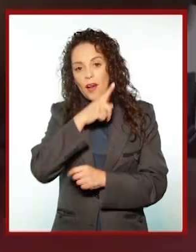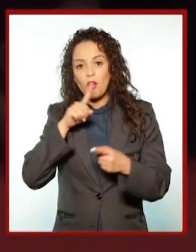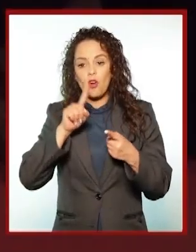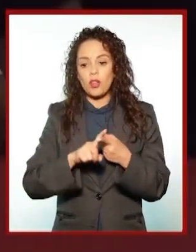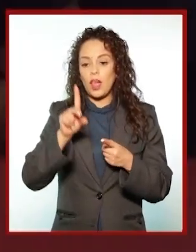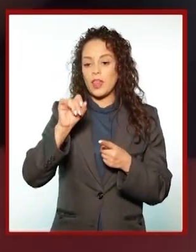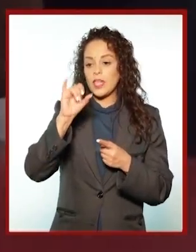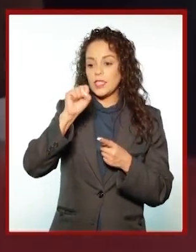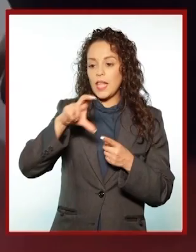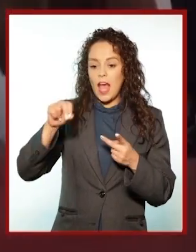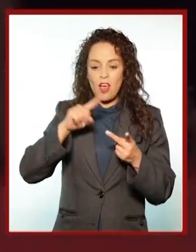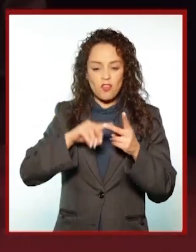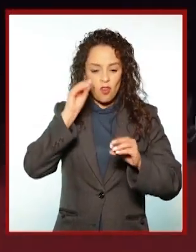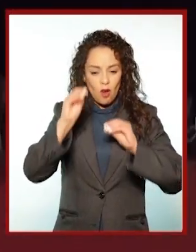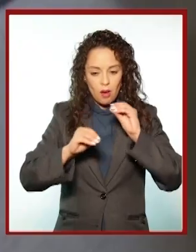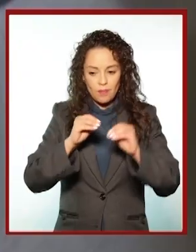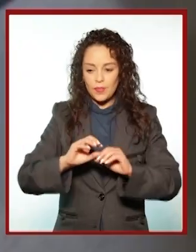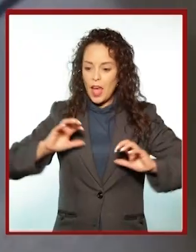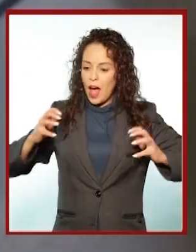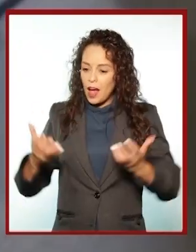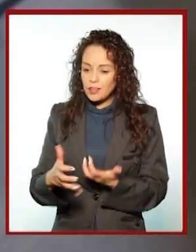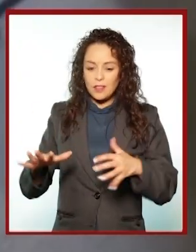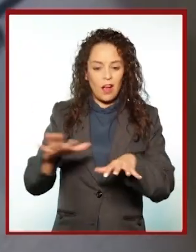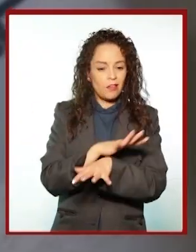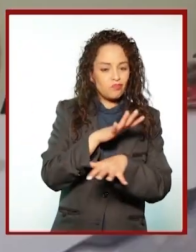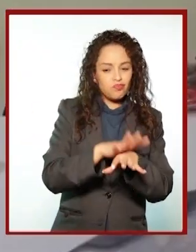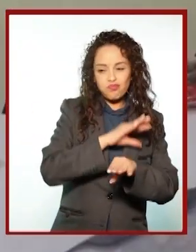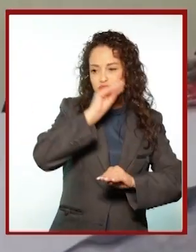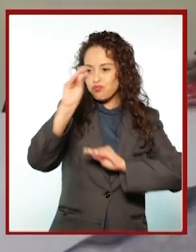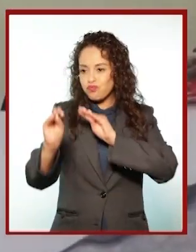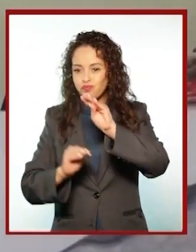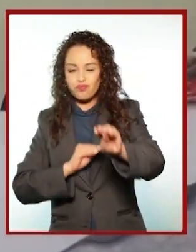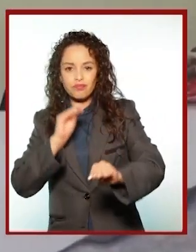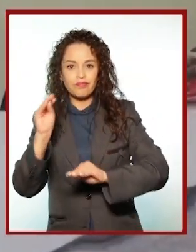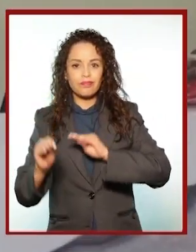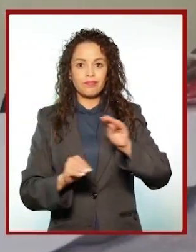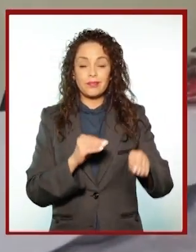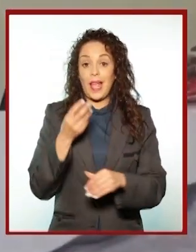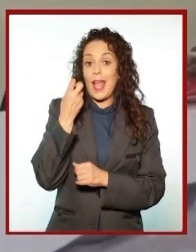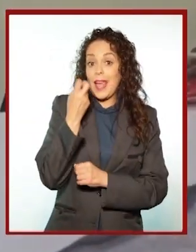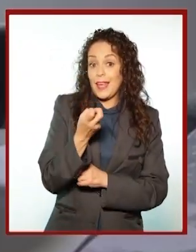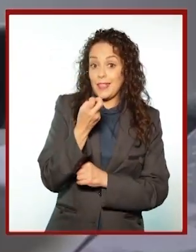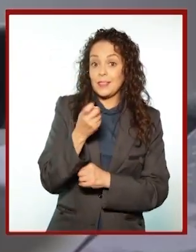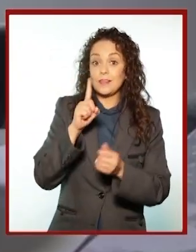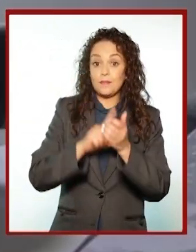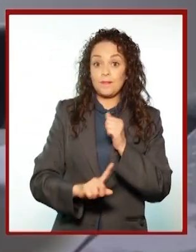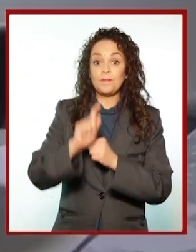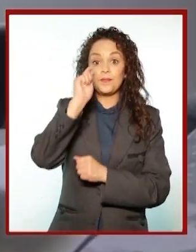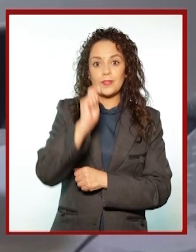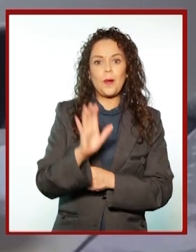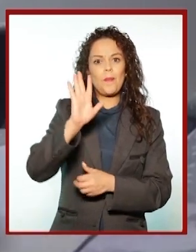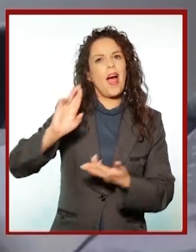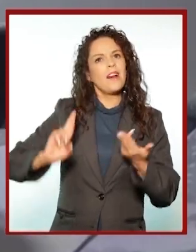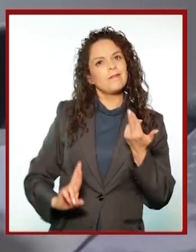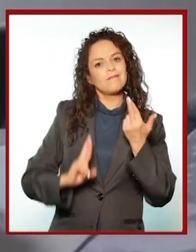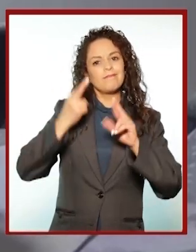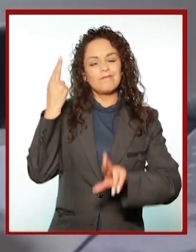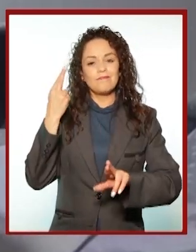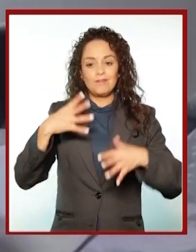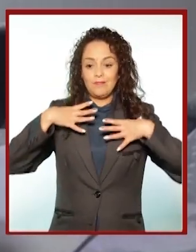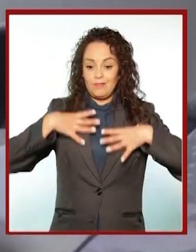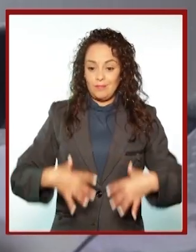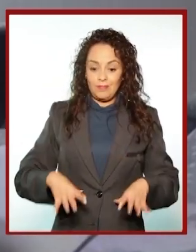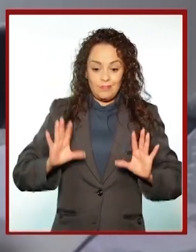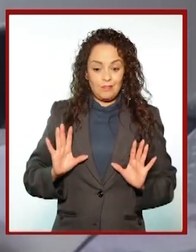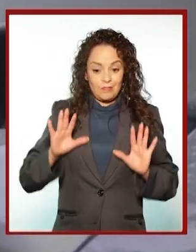pedagógicos, de diseño, de acción, de performance, ¿no? Entonces, en ese sentido, justo la rebelión textil como que